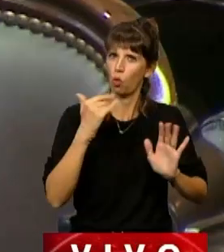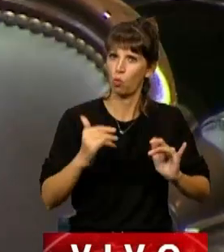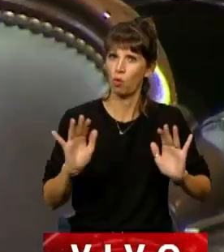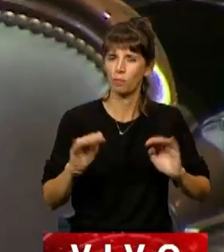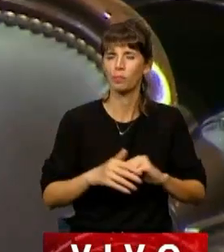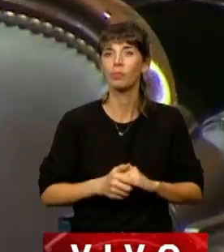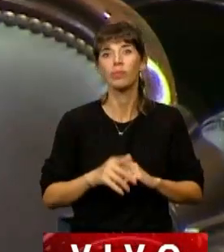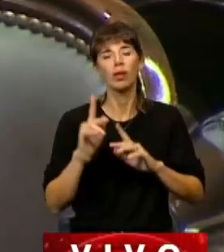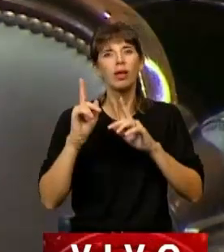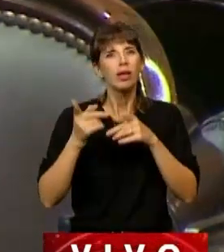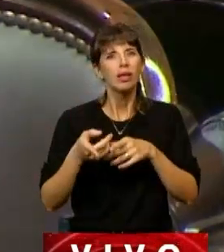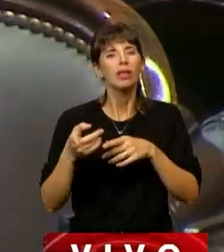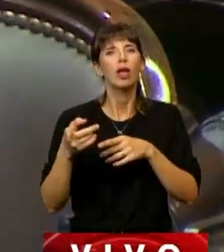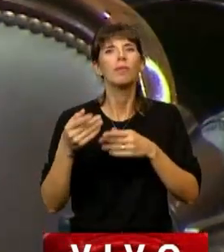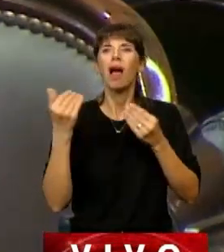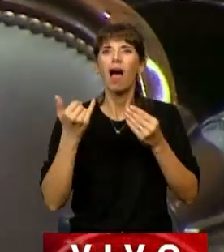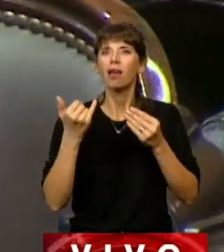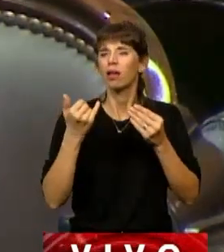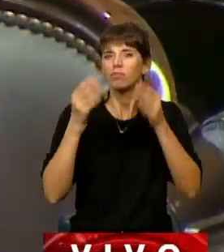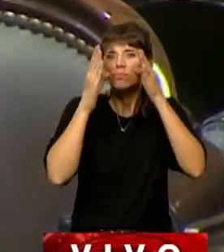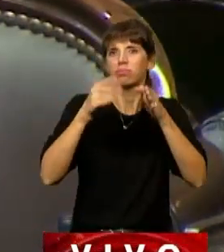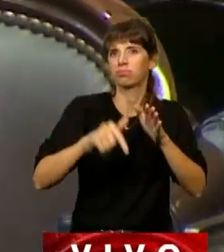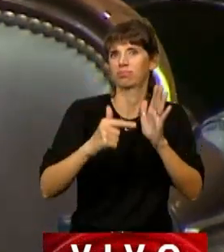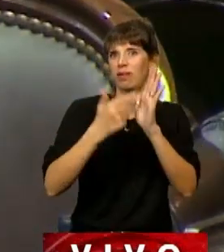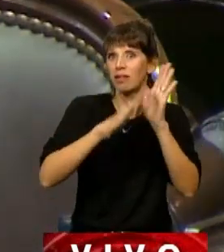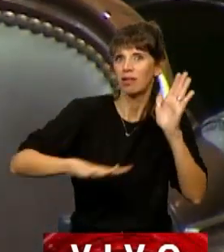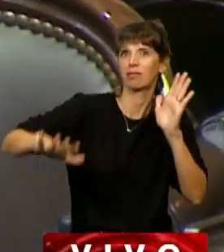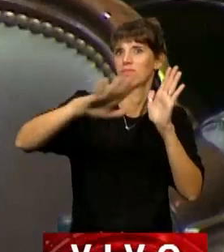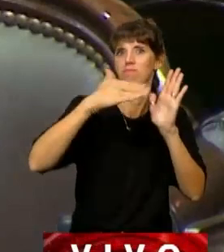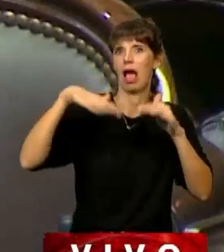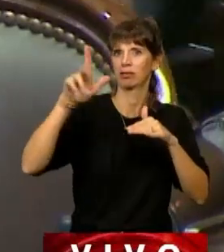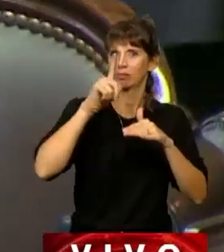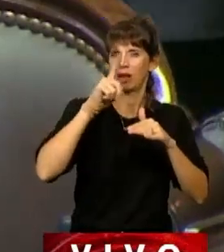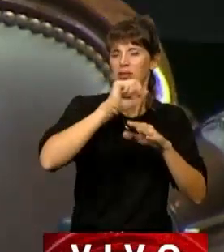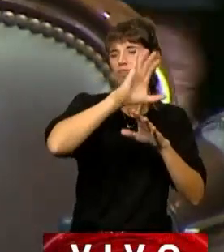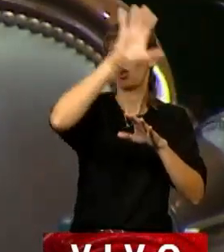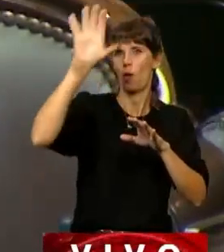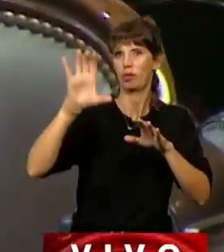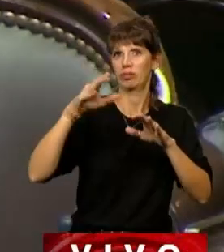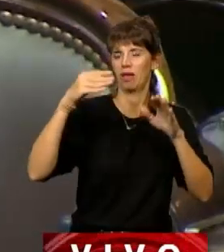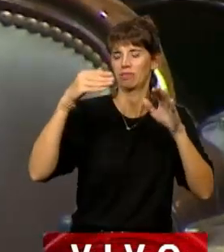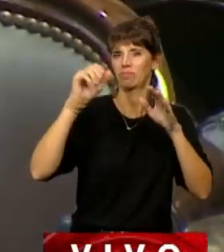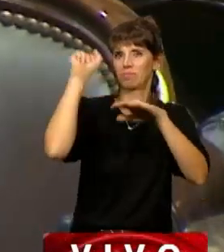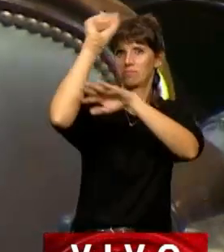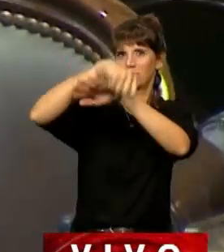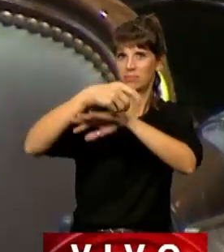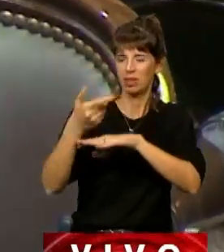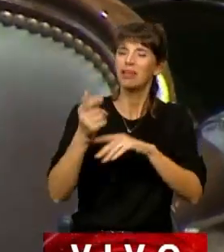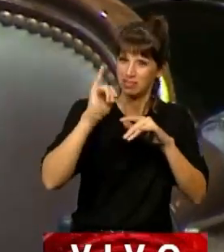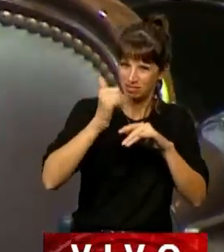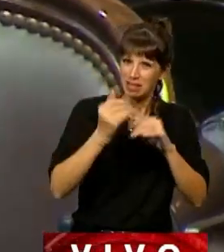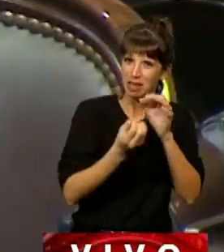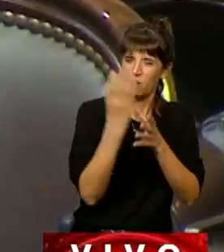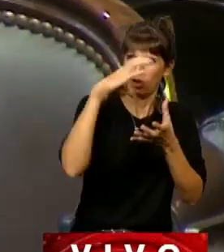Además, tiene una visión totalmente centralista, más allá que prevé la creación de agencias en las provincias y un